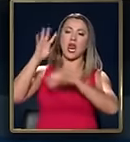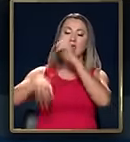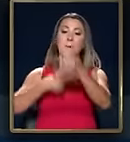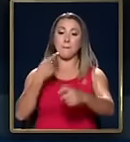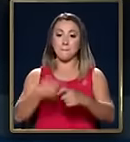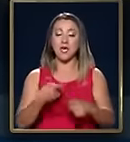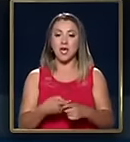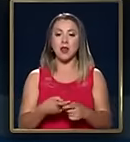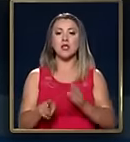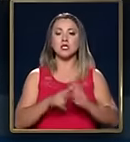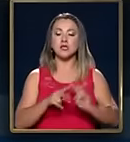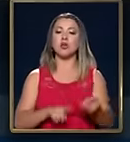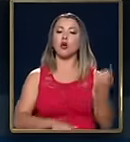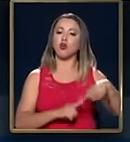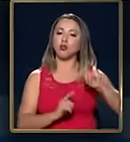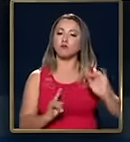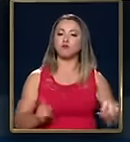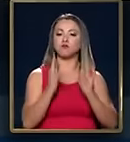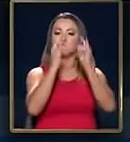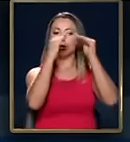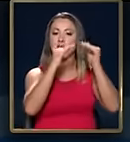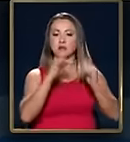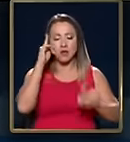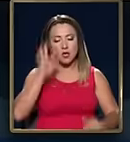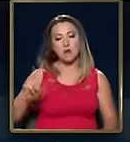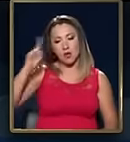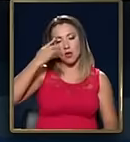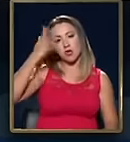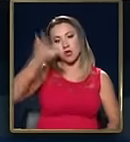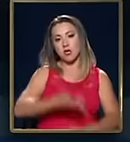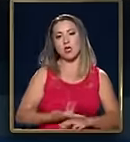que le tiraron se haya hecho otra casa este weón, imagínate, weón.